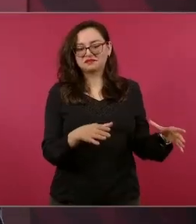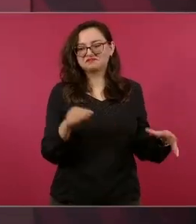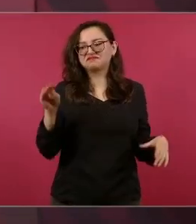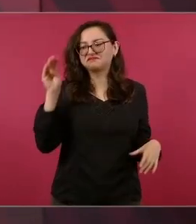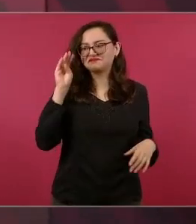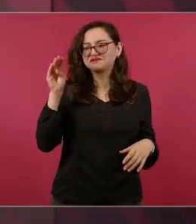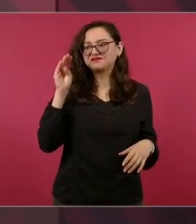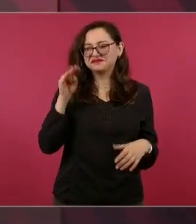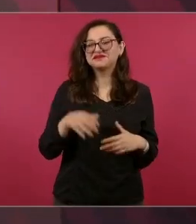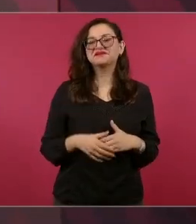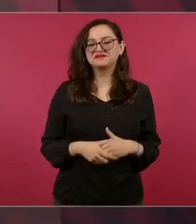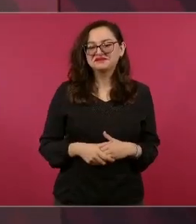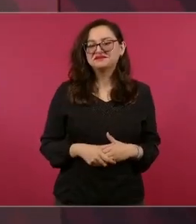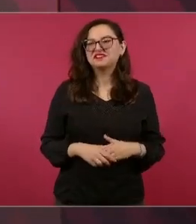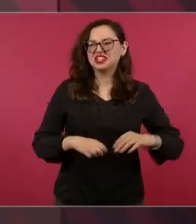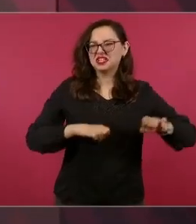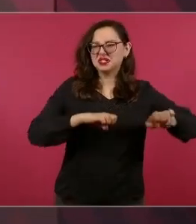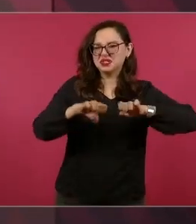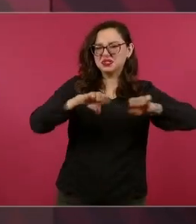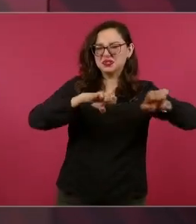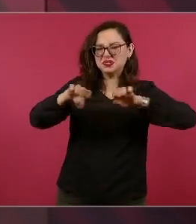Pensando que